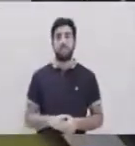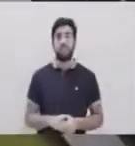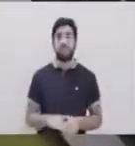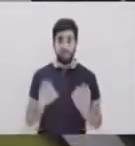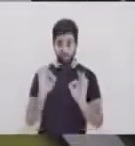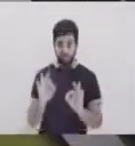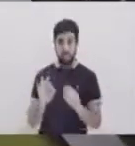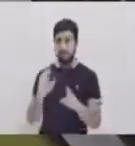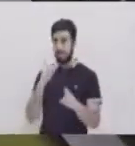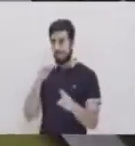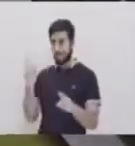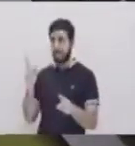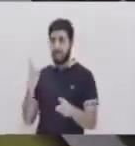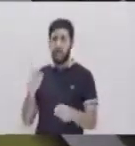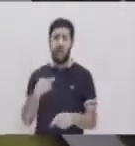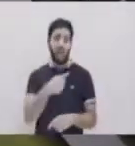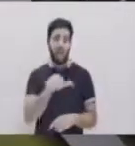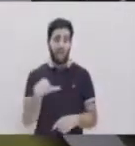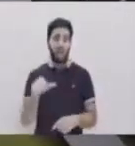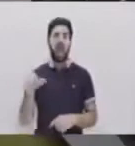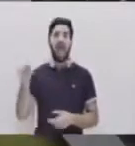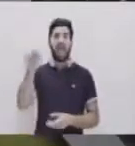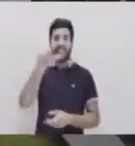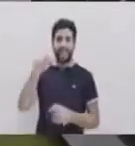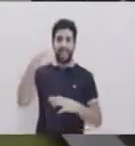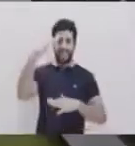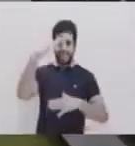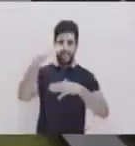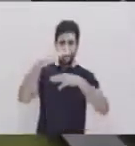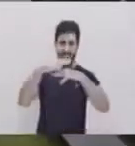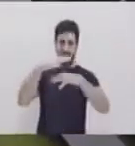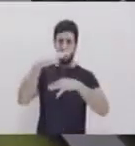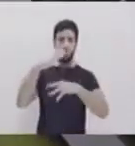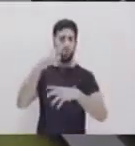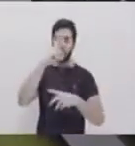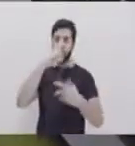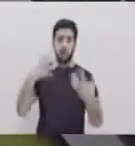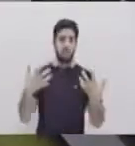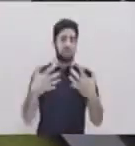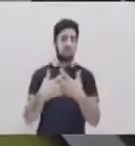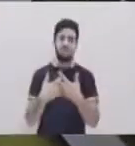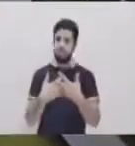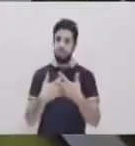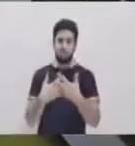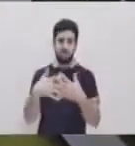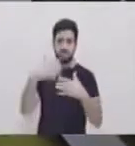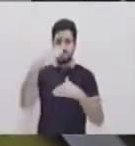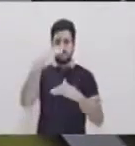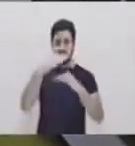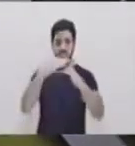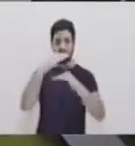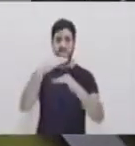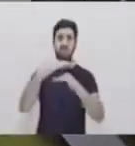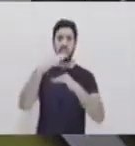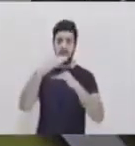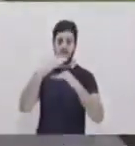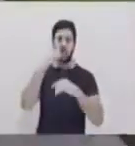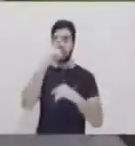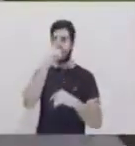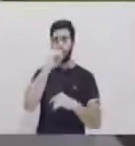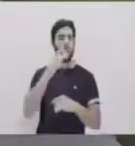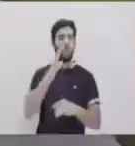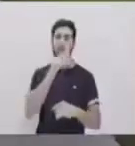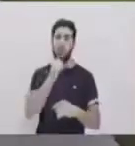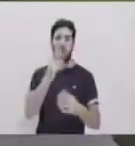heterogénea, en donde los componentes de dos sustancias diferentes son incompatibles. No